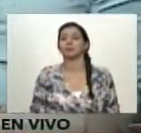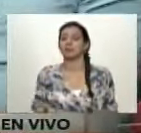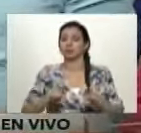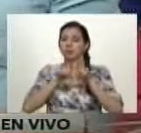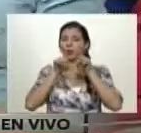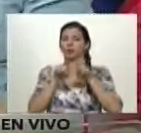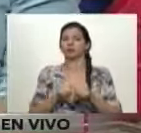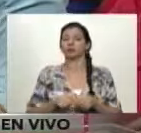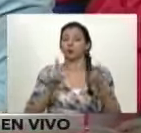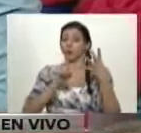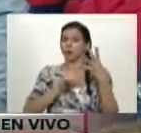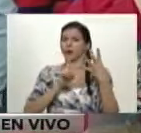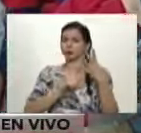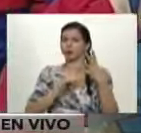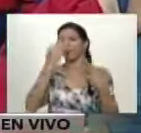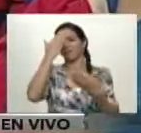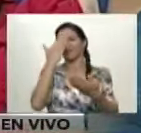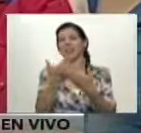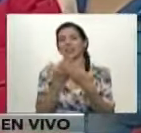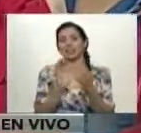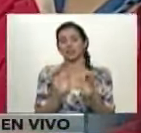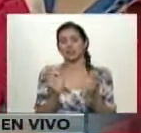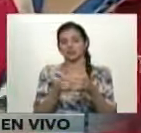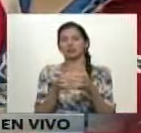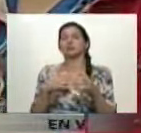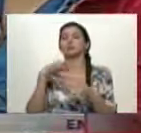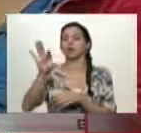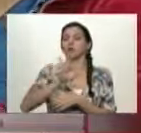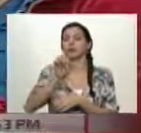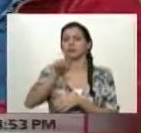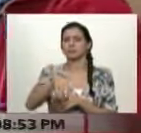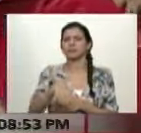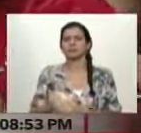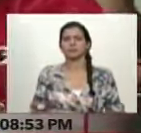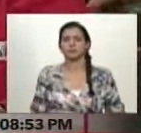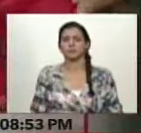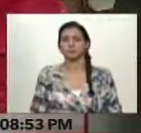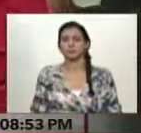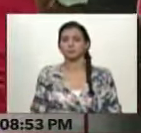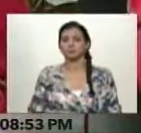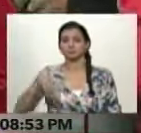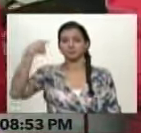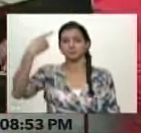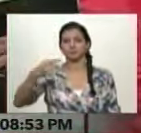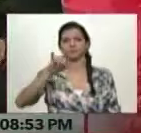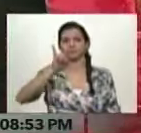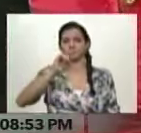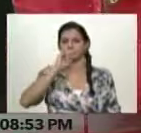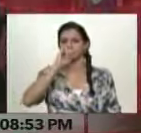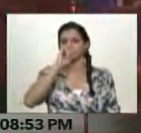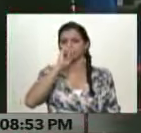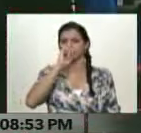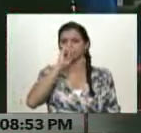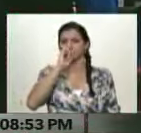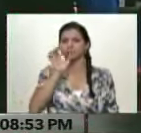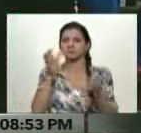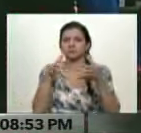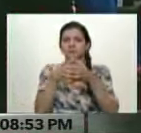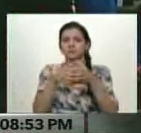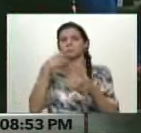Igualmente, en este cuarto frente voy a designar el lunes un buró político de